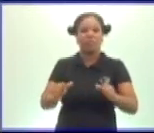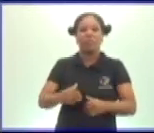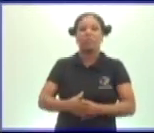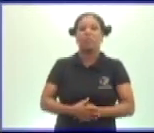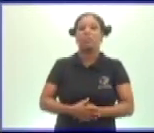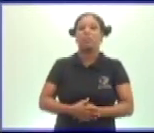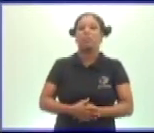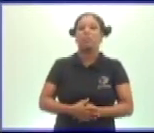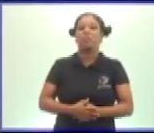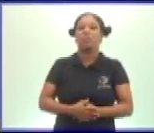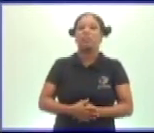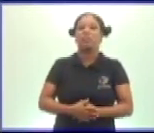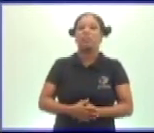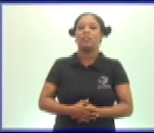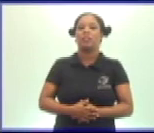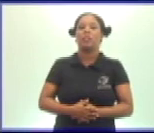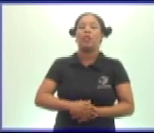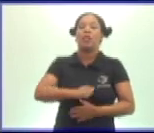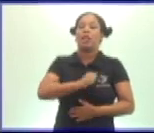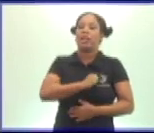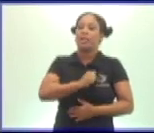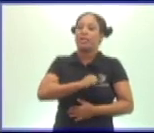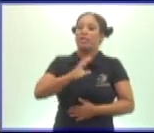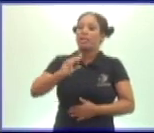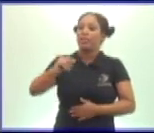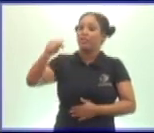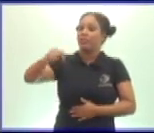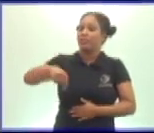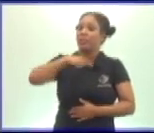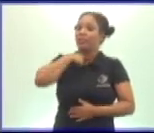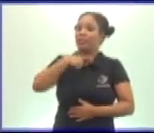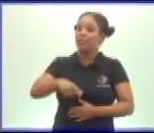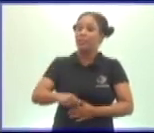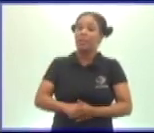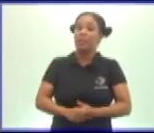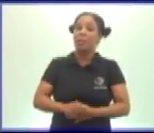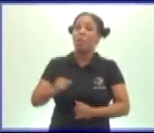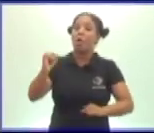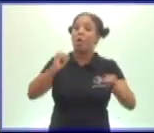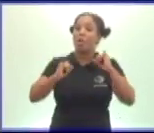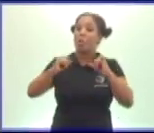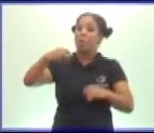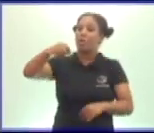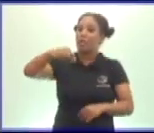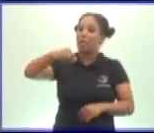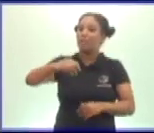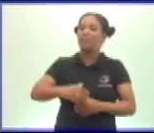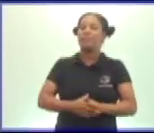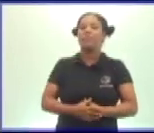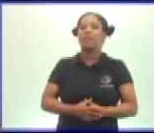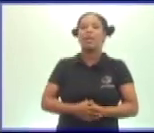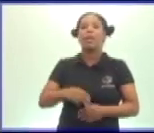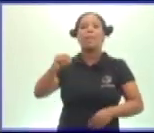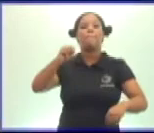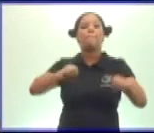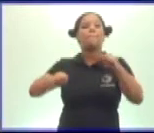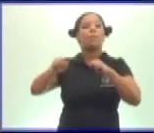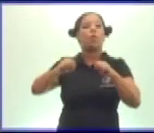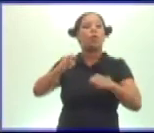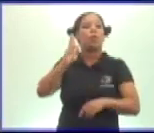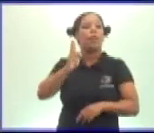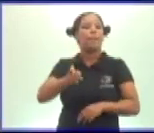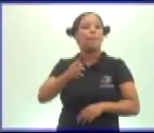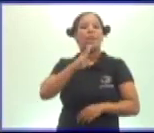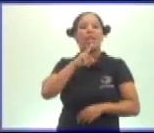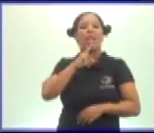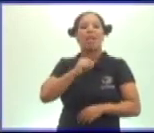Disculpen, les quiero decir que en este caso, iónica la sal y molecular polar el agua,